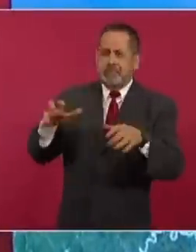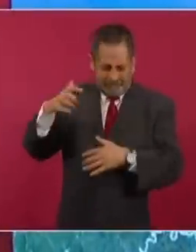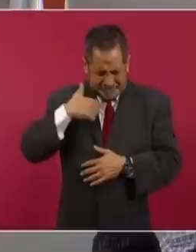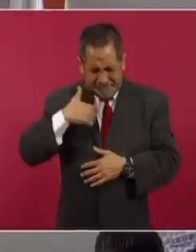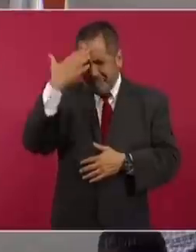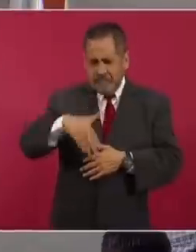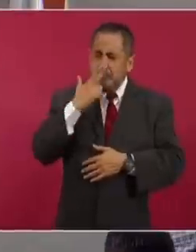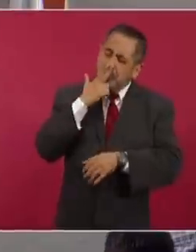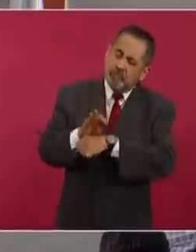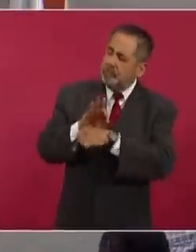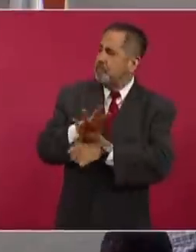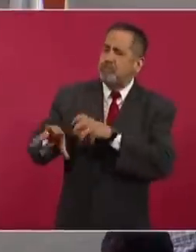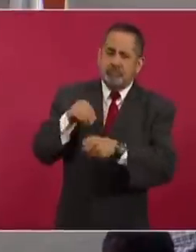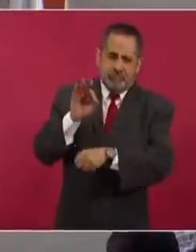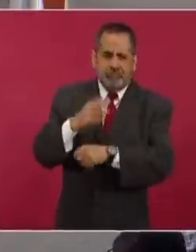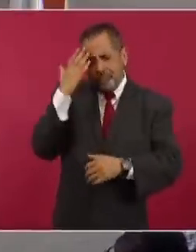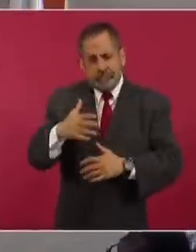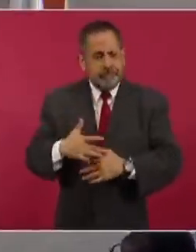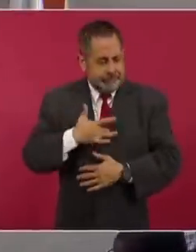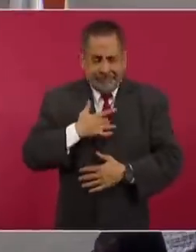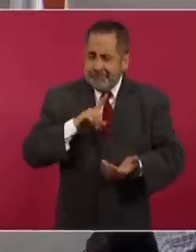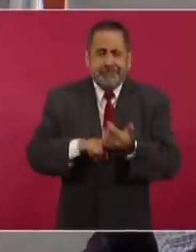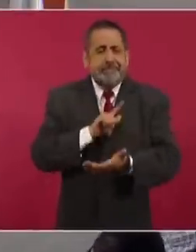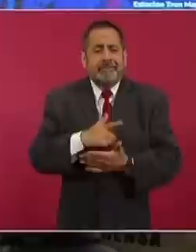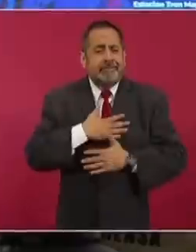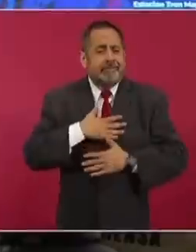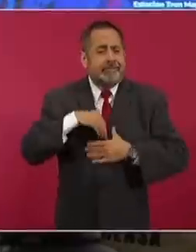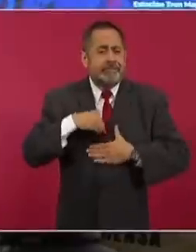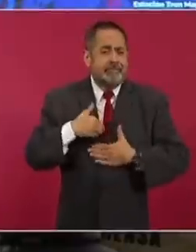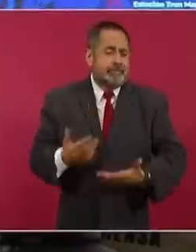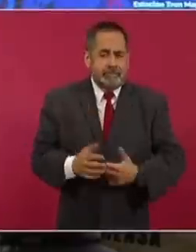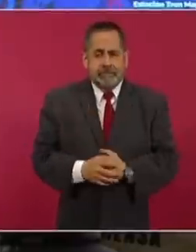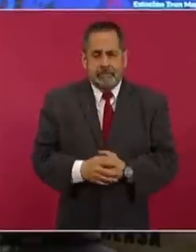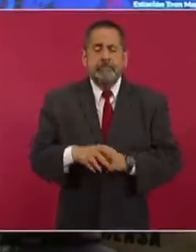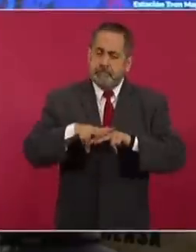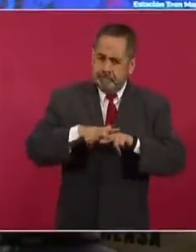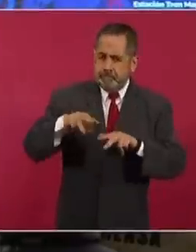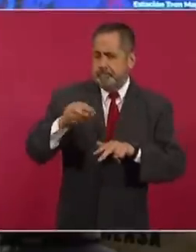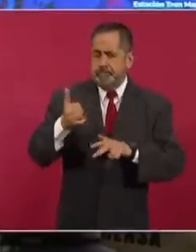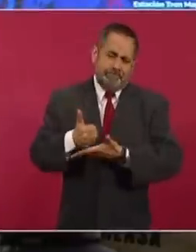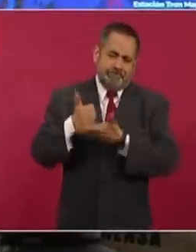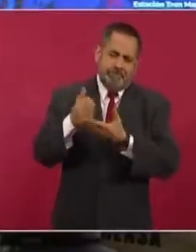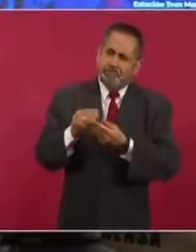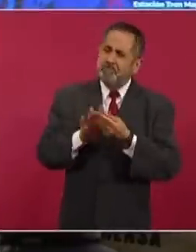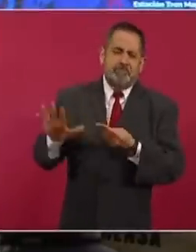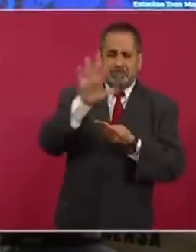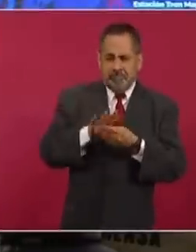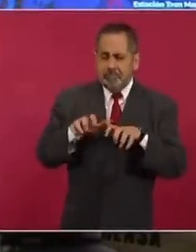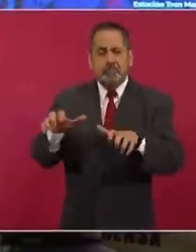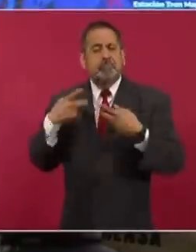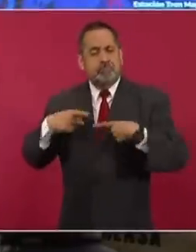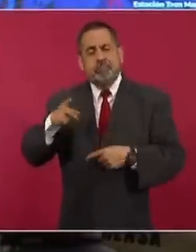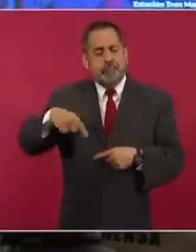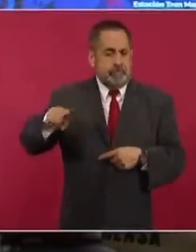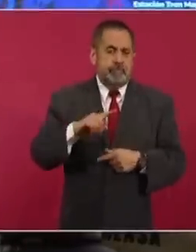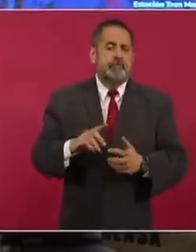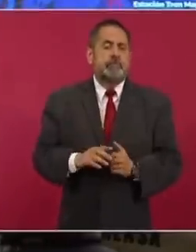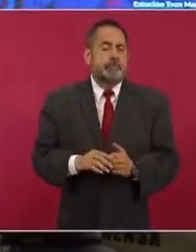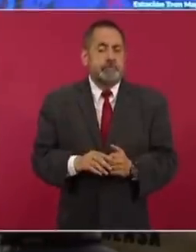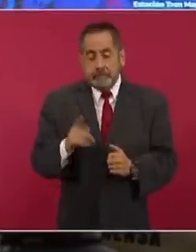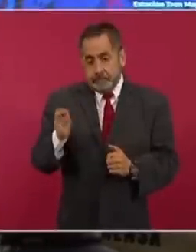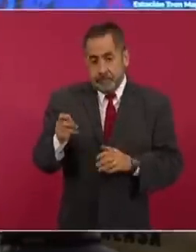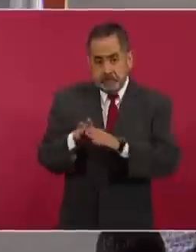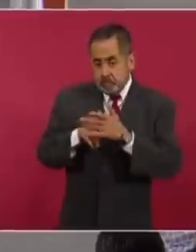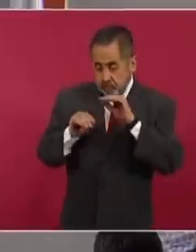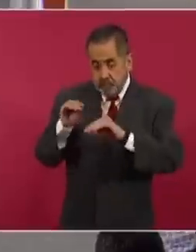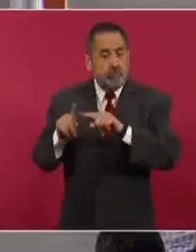sabemos proteger, cuidar la naturaleza. Es una convicción. Entonces, el Tren Maya va a ayudar mucho, mucho a la gente, porque